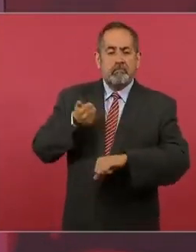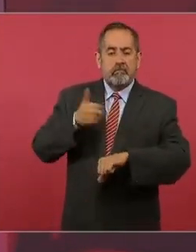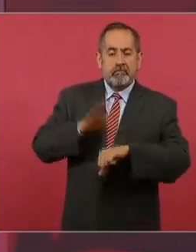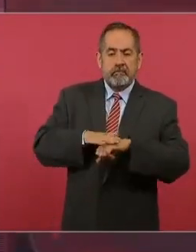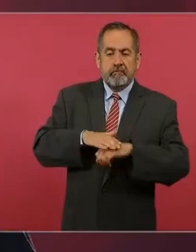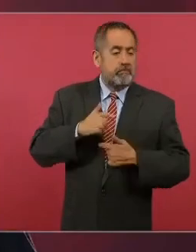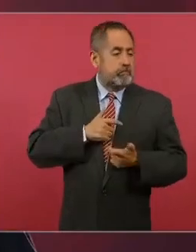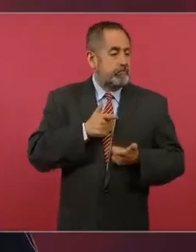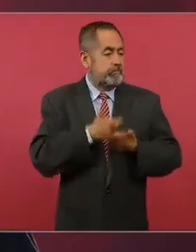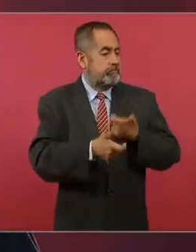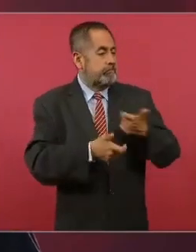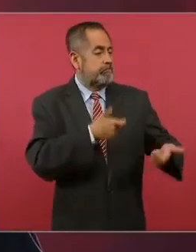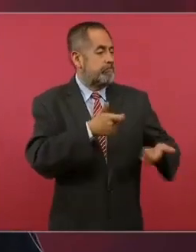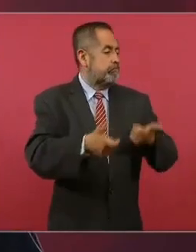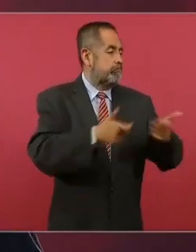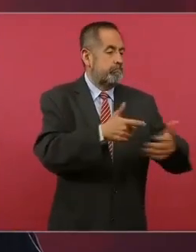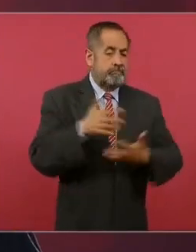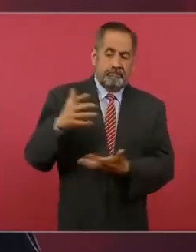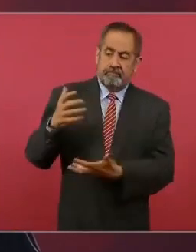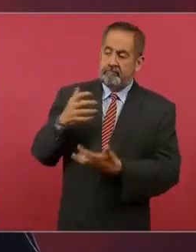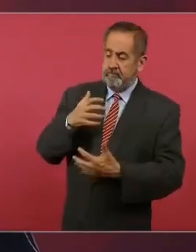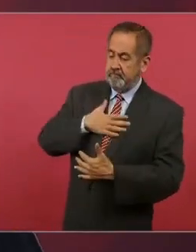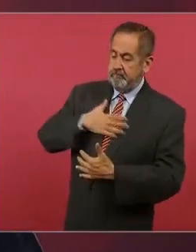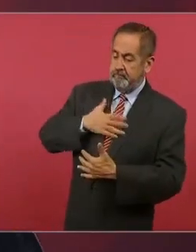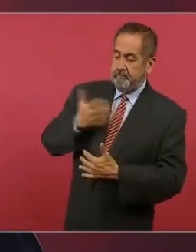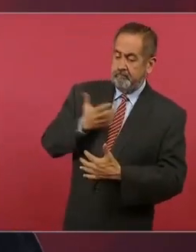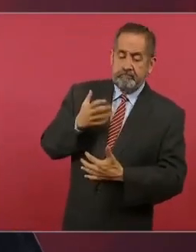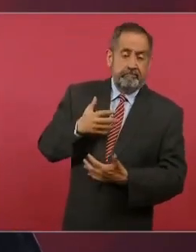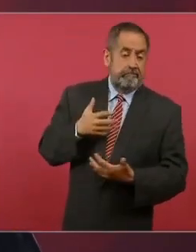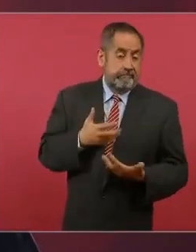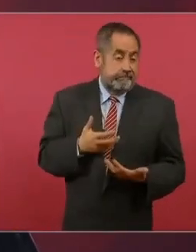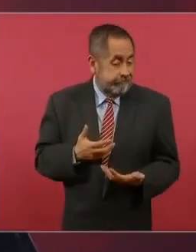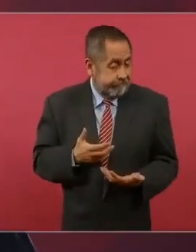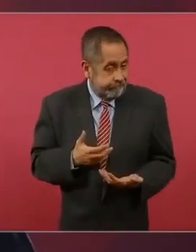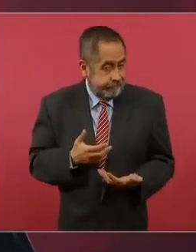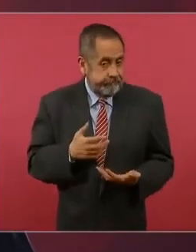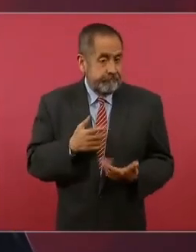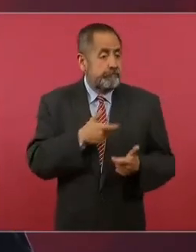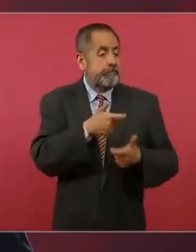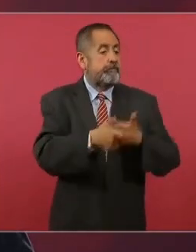pagan los servicios a los trabajadores de la salud,